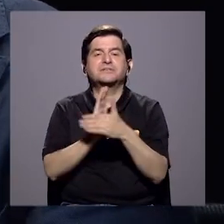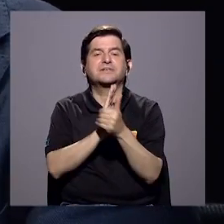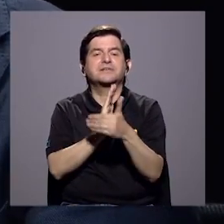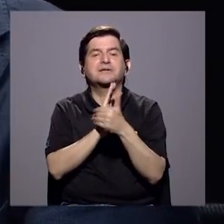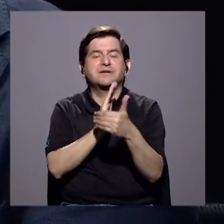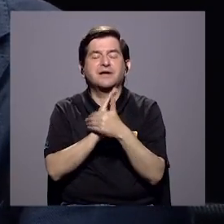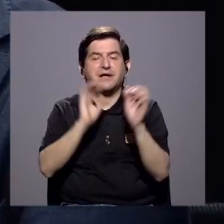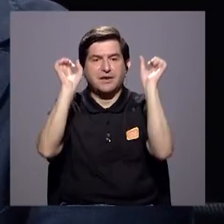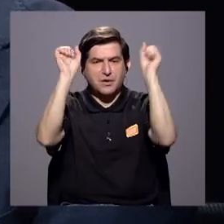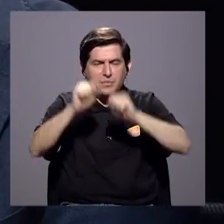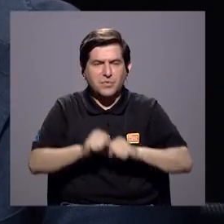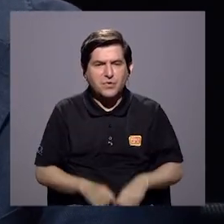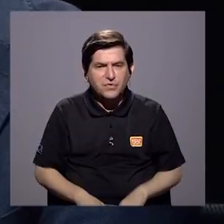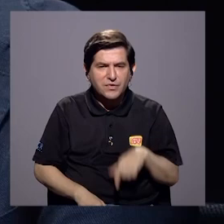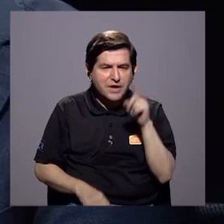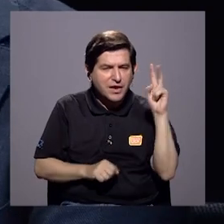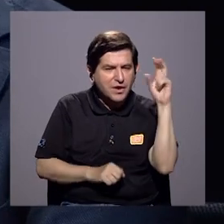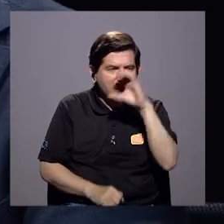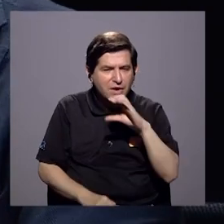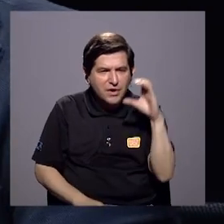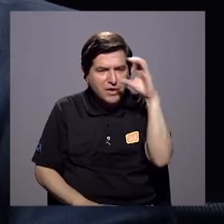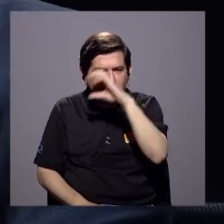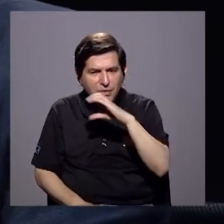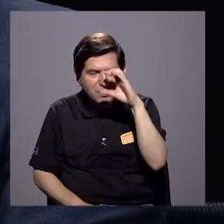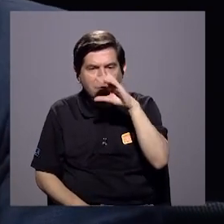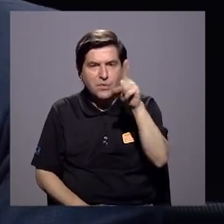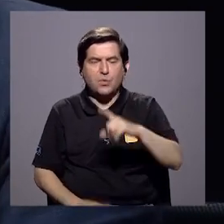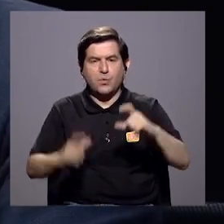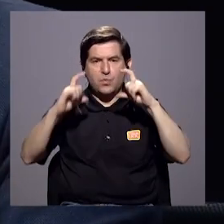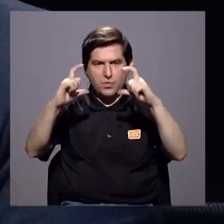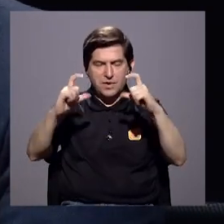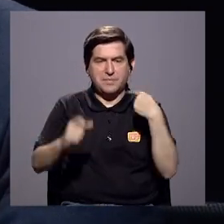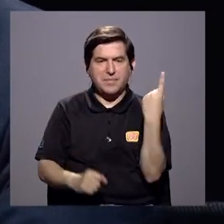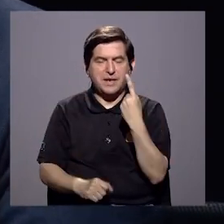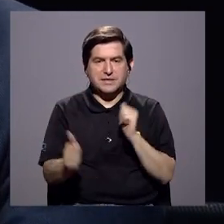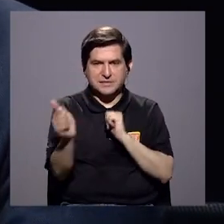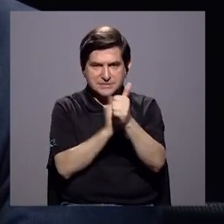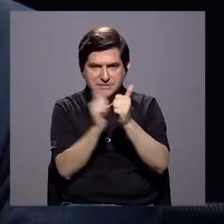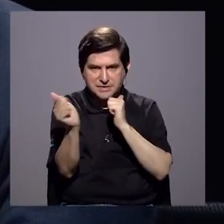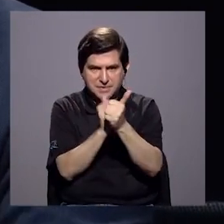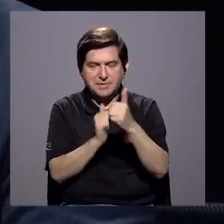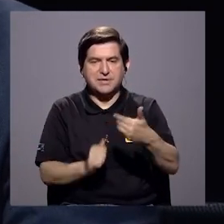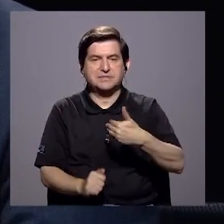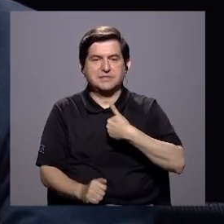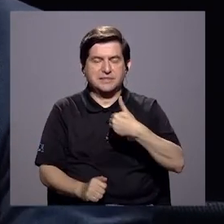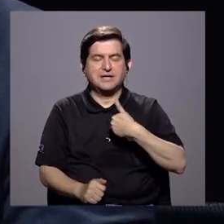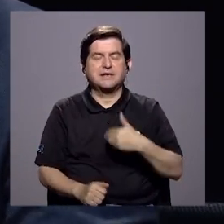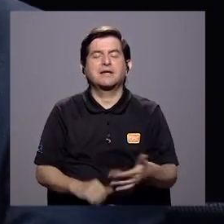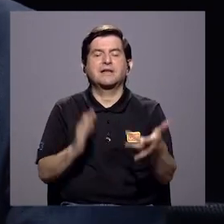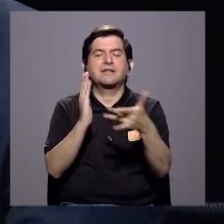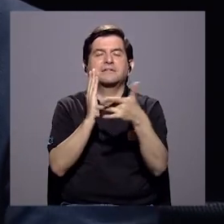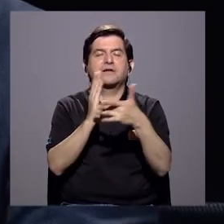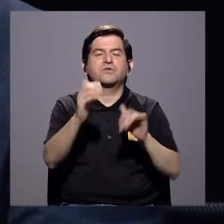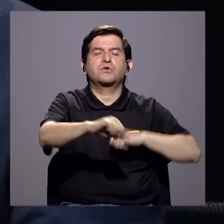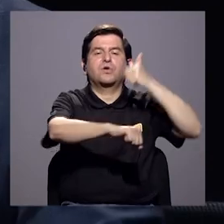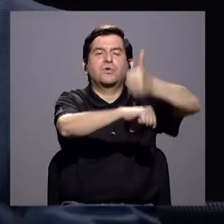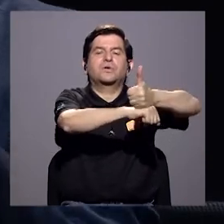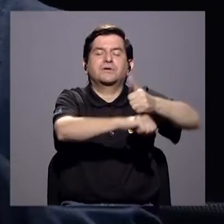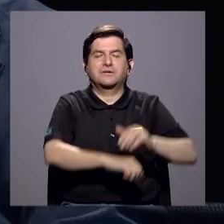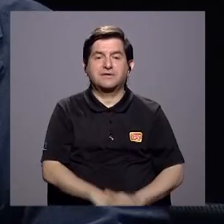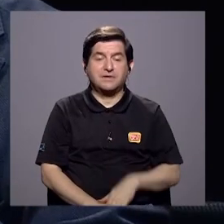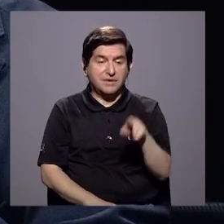la capacidad de poder rastrear la trayectoria de una placa siempre que pase por donde ellos tienen la tecnología instalada